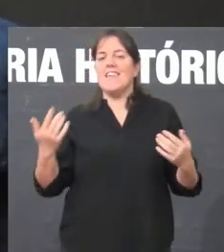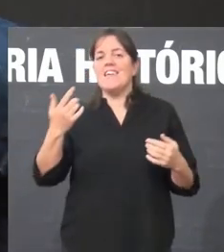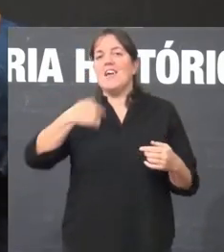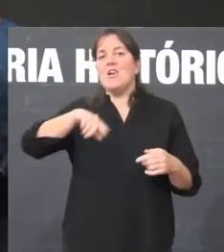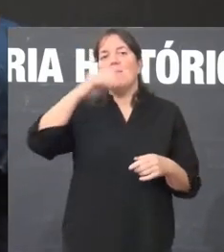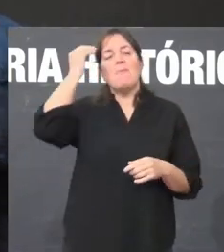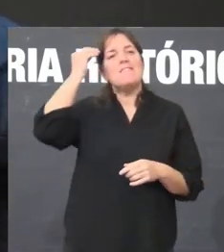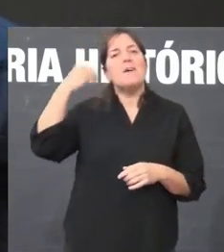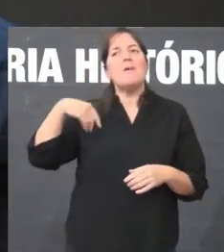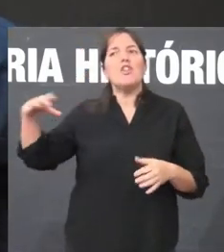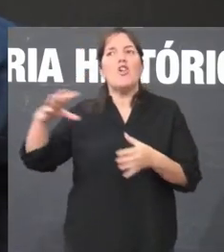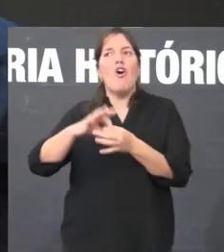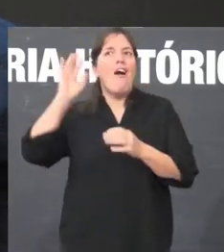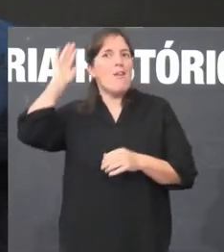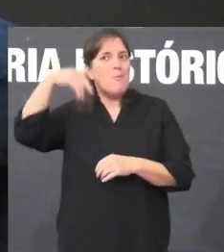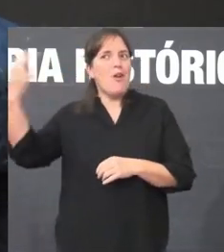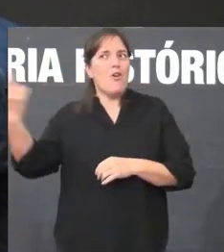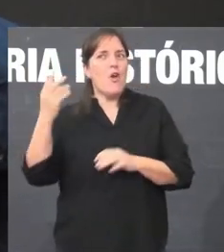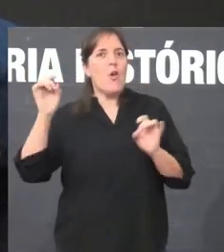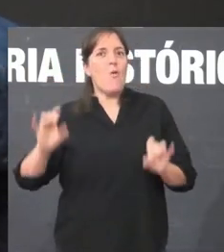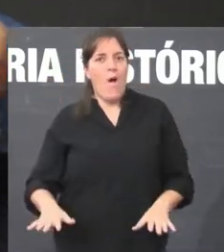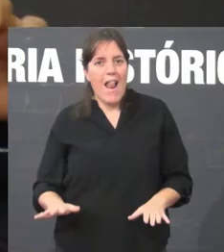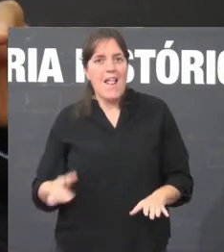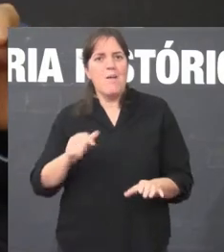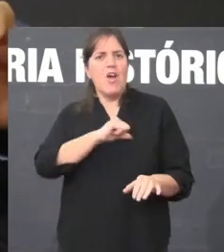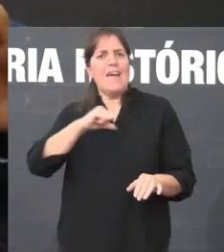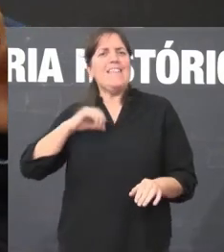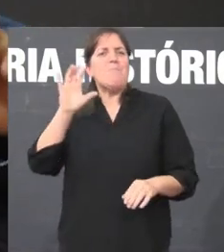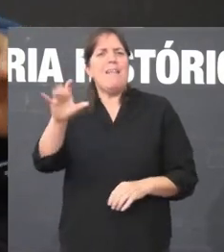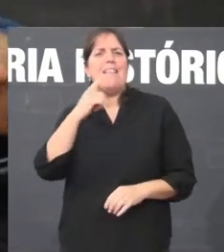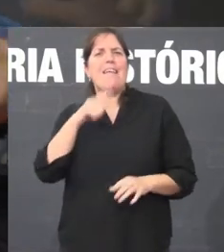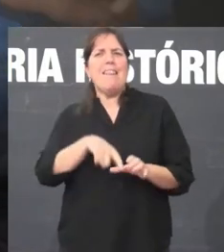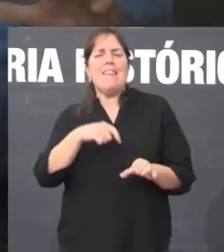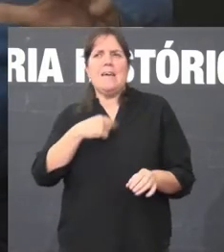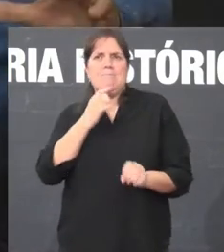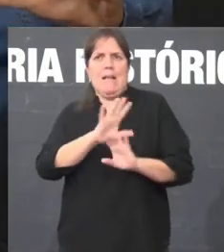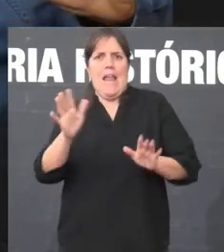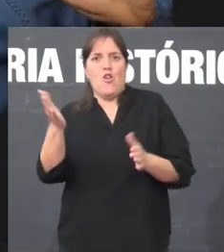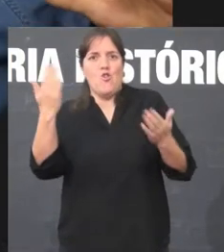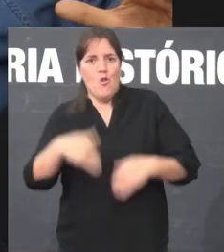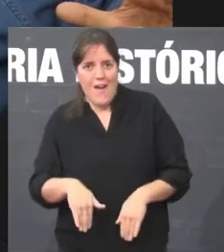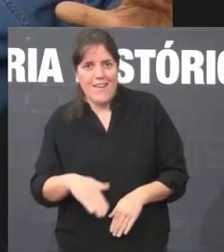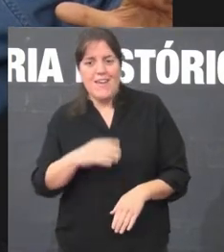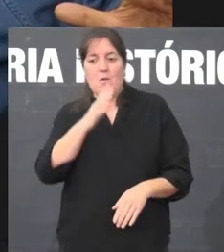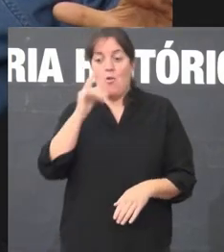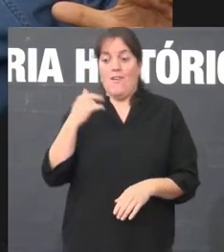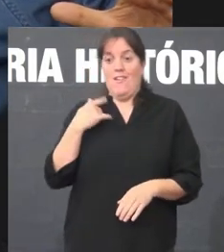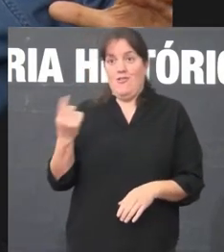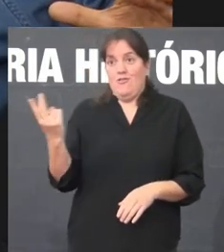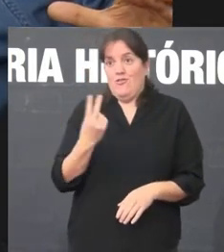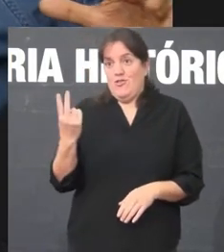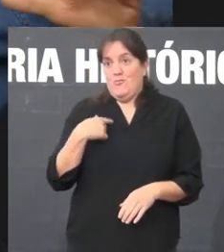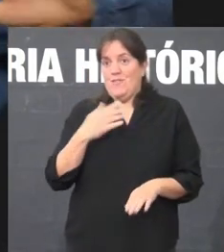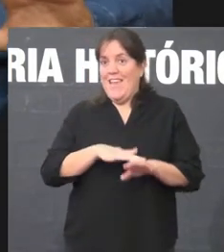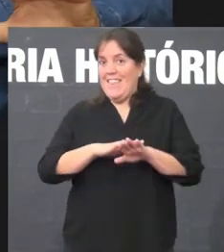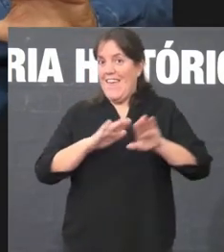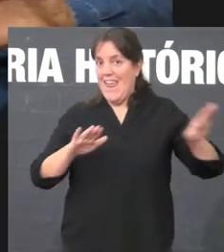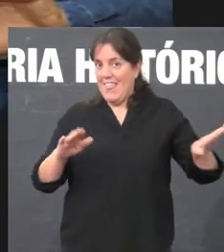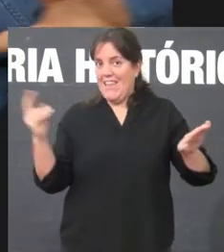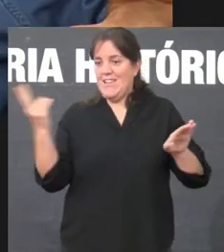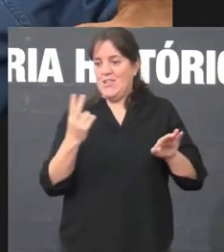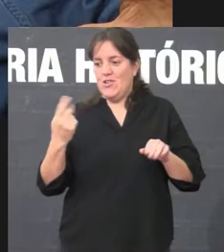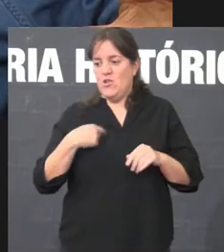pensamiento republicano, puesto que como republicanos y gente de izquierdas, nosotros compartimos